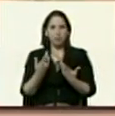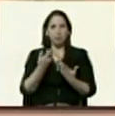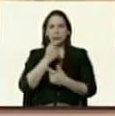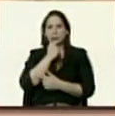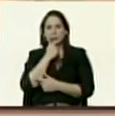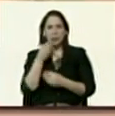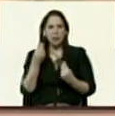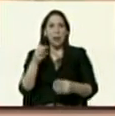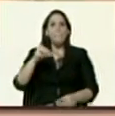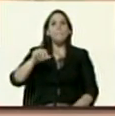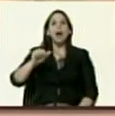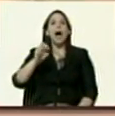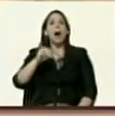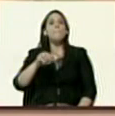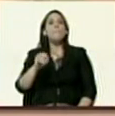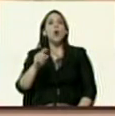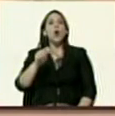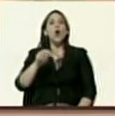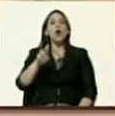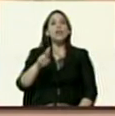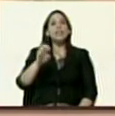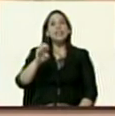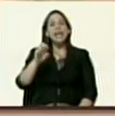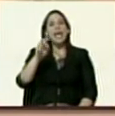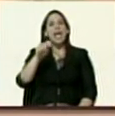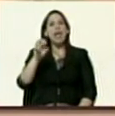Es un mamotreto jurídico.